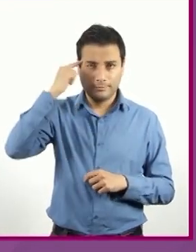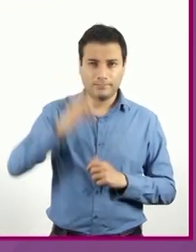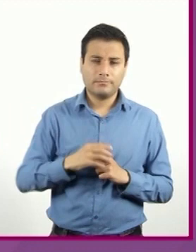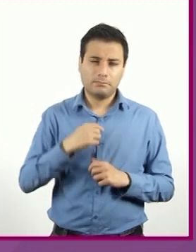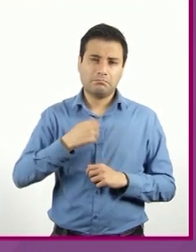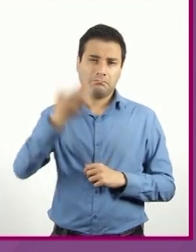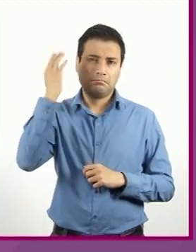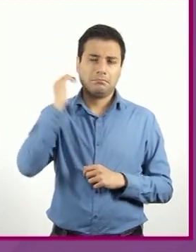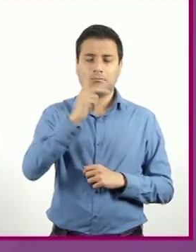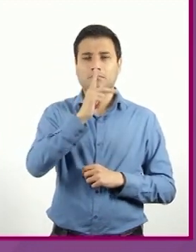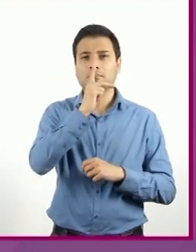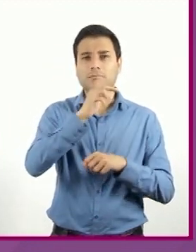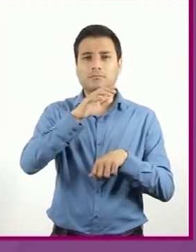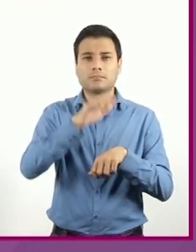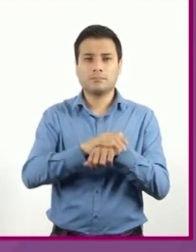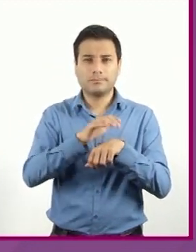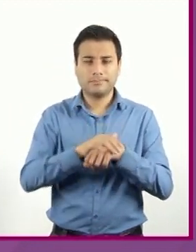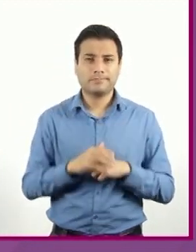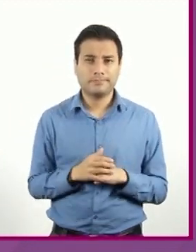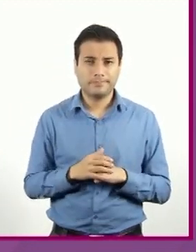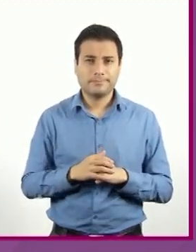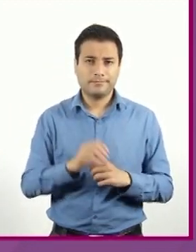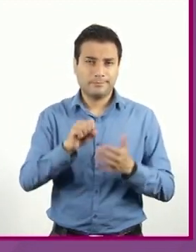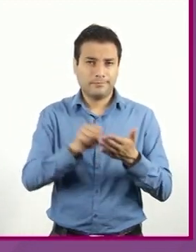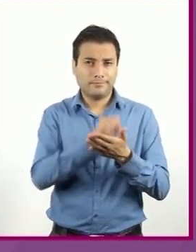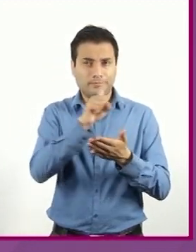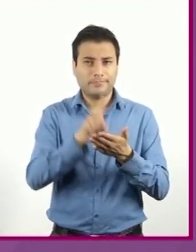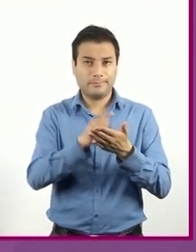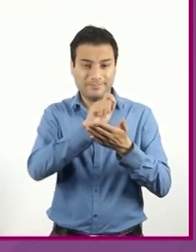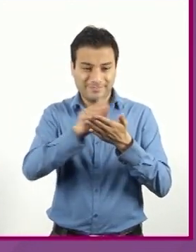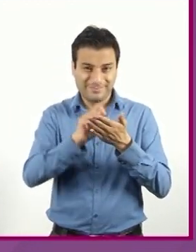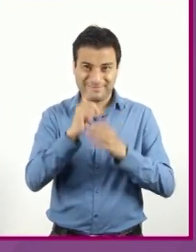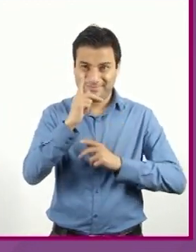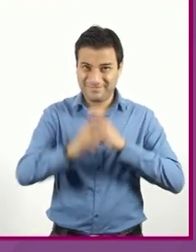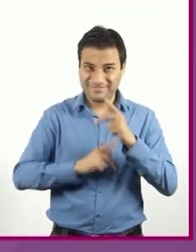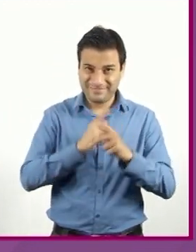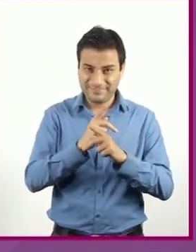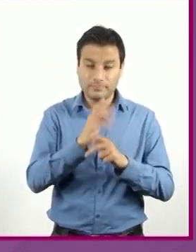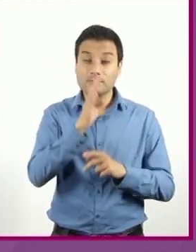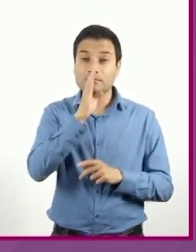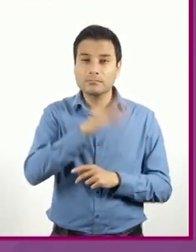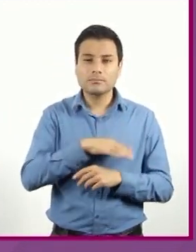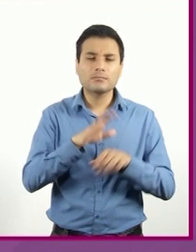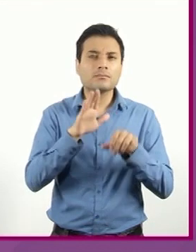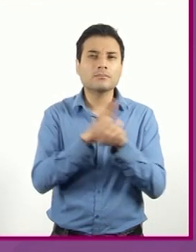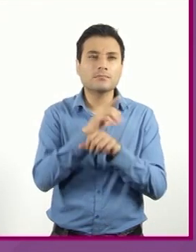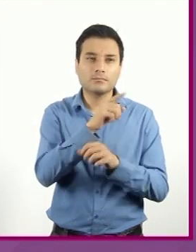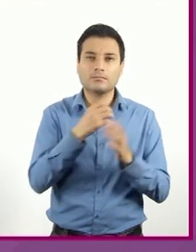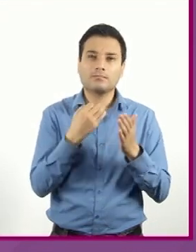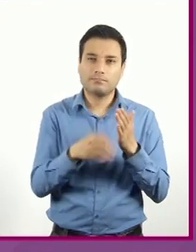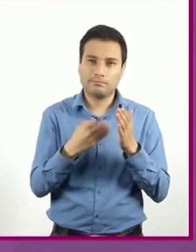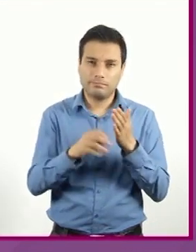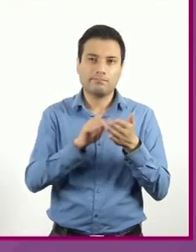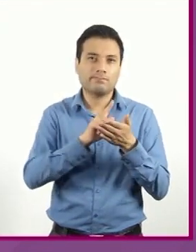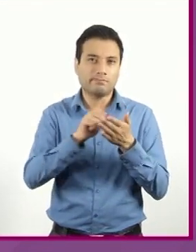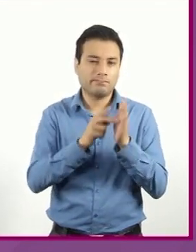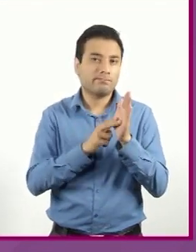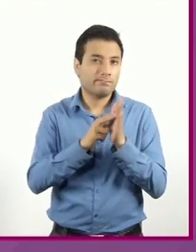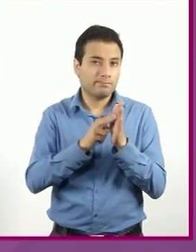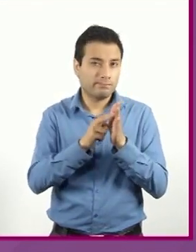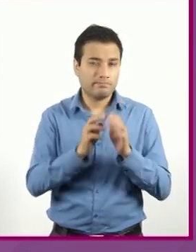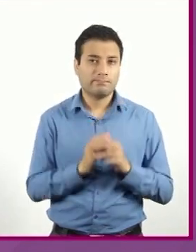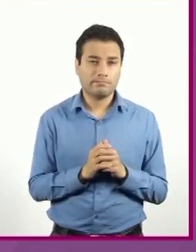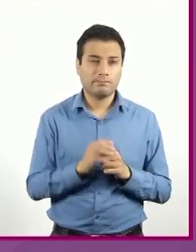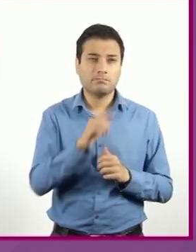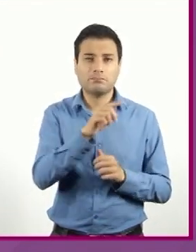amigo de mi papá le regresaron 2 veces la solicitud de pasaporte. Primero no llevaba bolígrafo de tinta negra